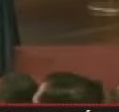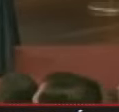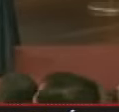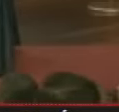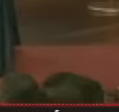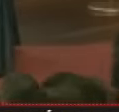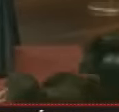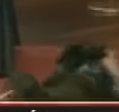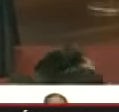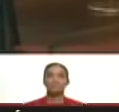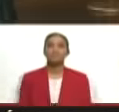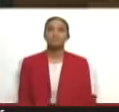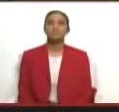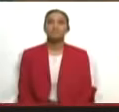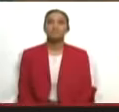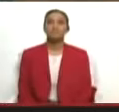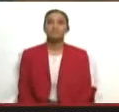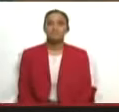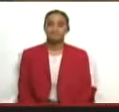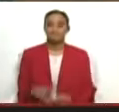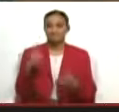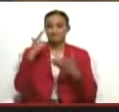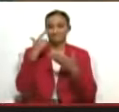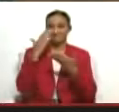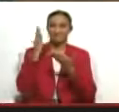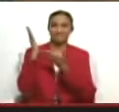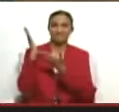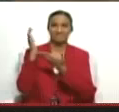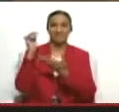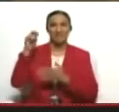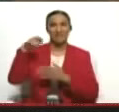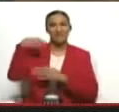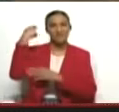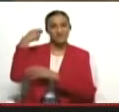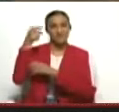bueno como podemos ver en